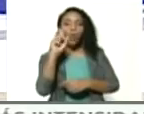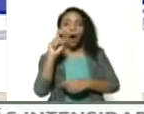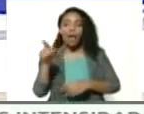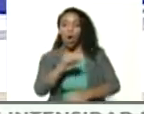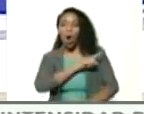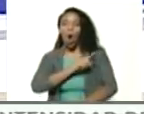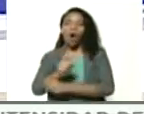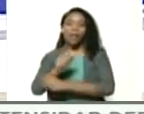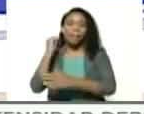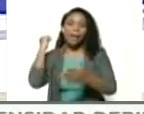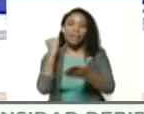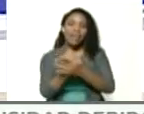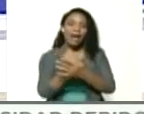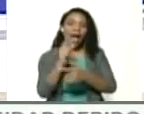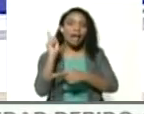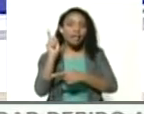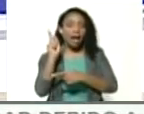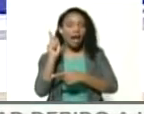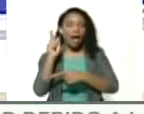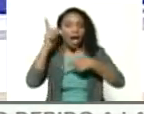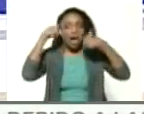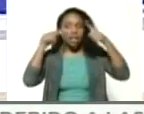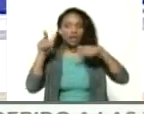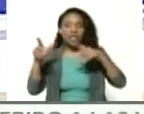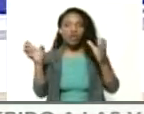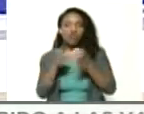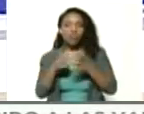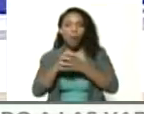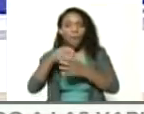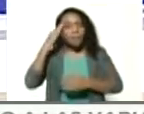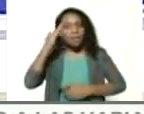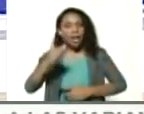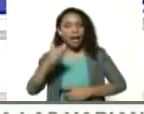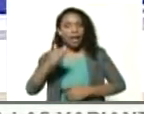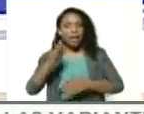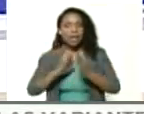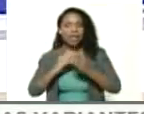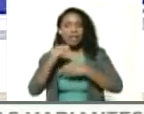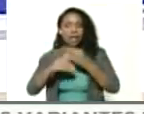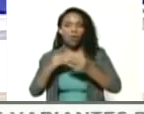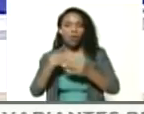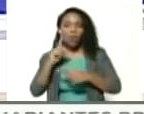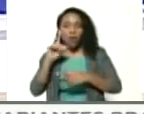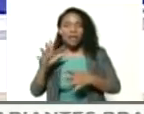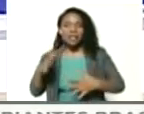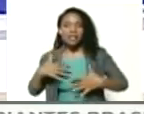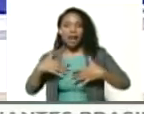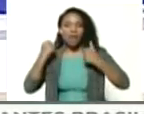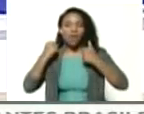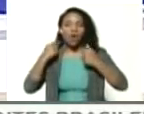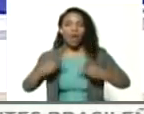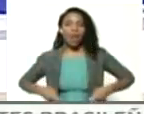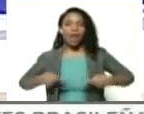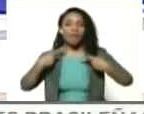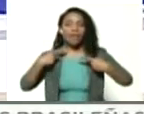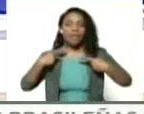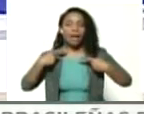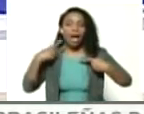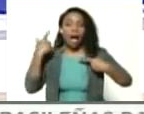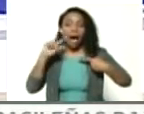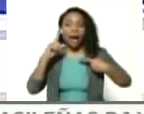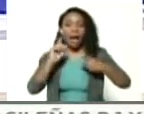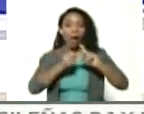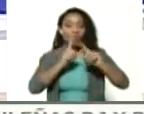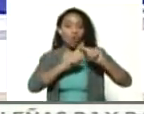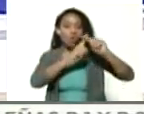al comandante Chávez en Turiamo. Y un grupo de soldados valientes surgió de la nada y salvó su vida. Estaban los